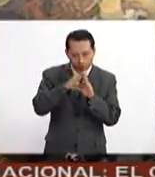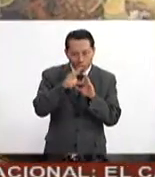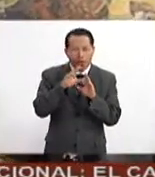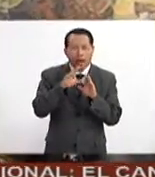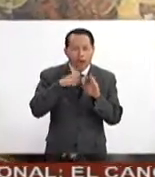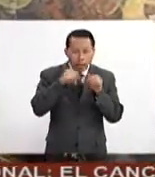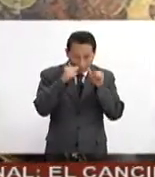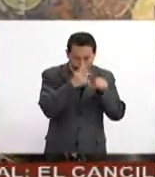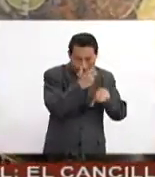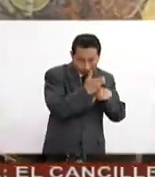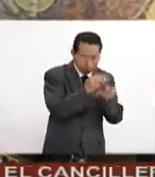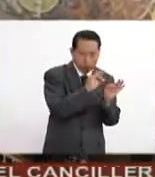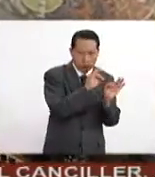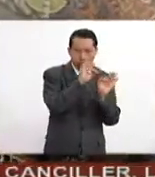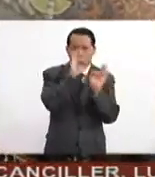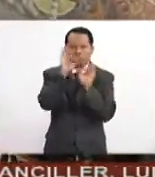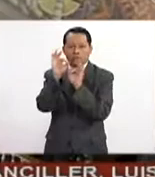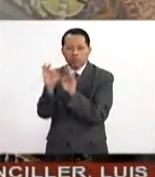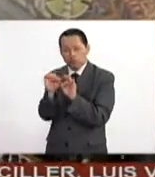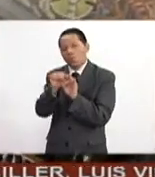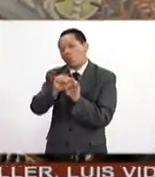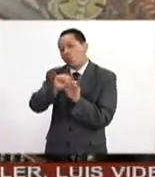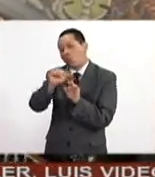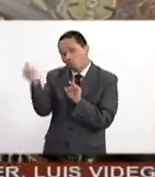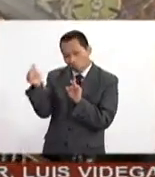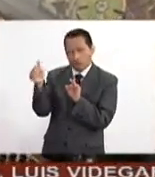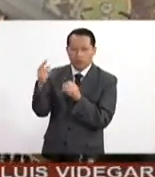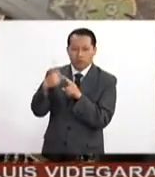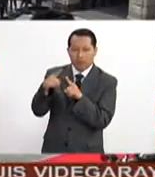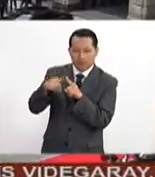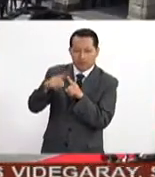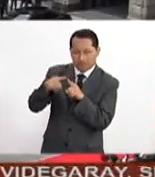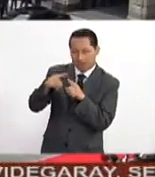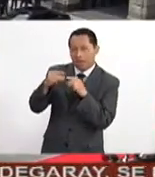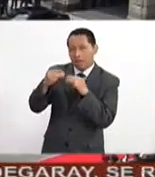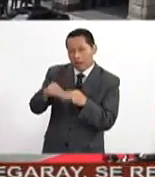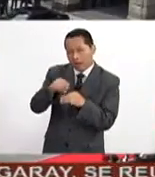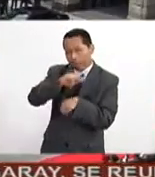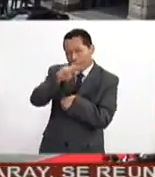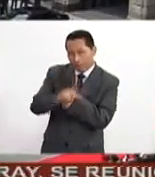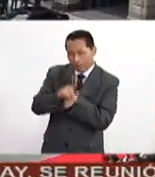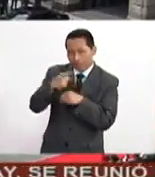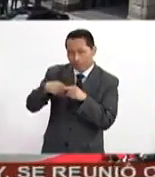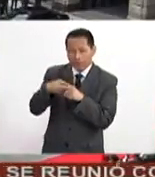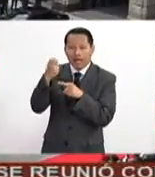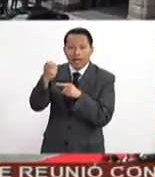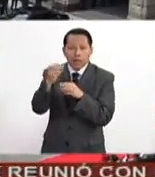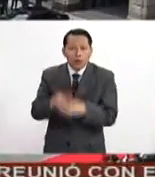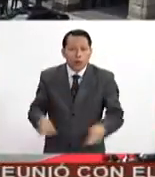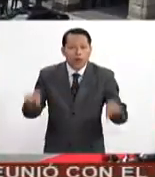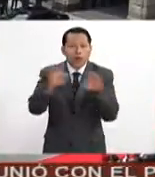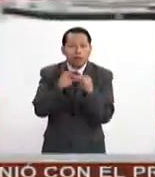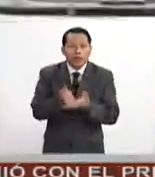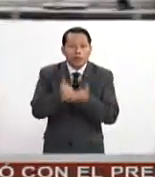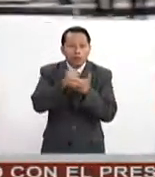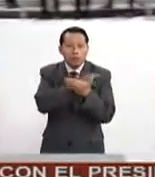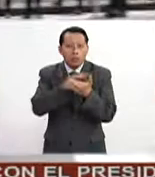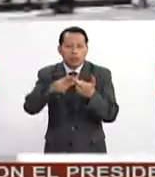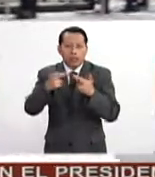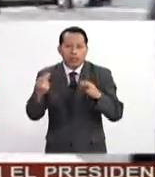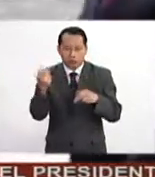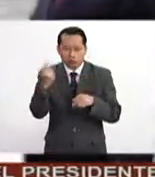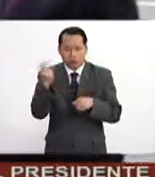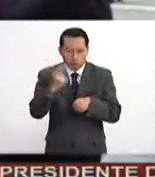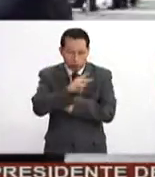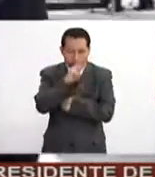económica hacia mercados no tradicionales. Y eso para mí es un punto de convergencia fundamental que nos puede ayudar a potenciar la relación